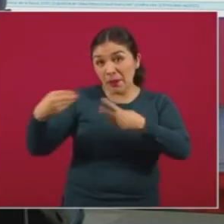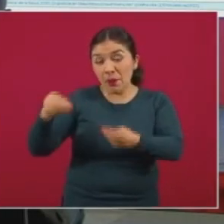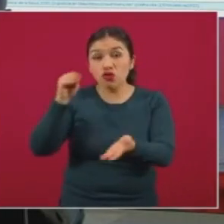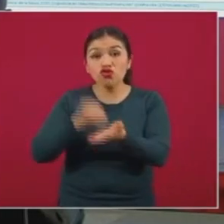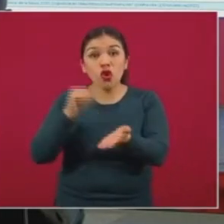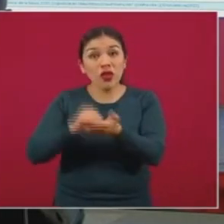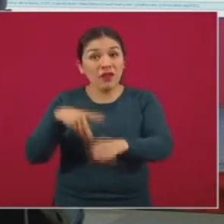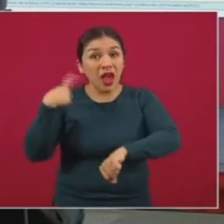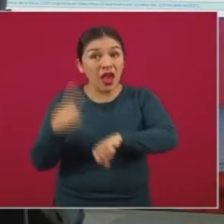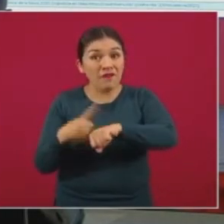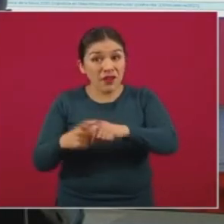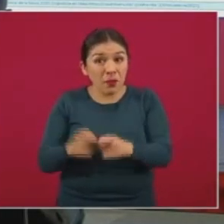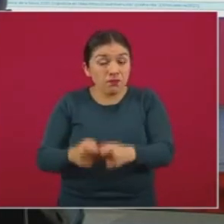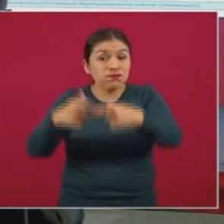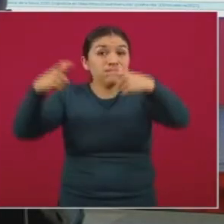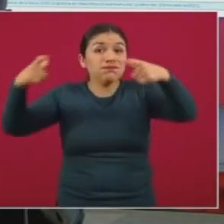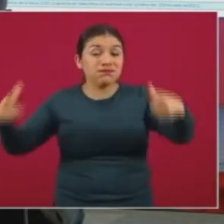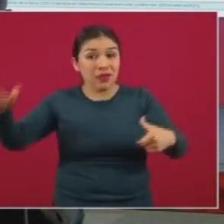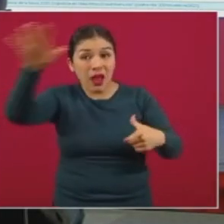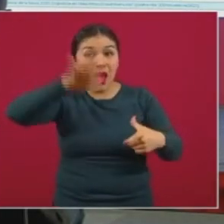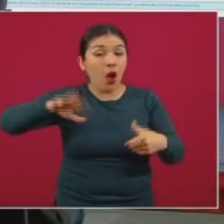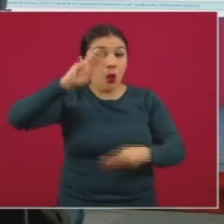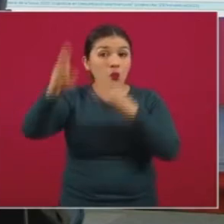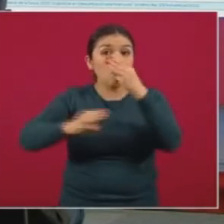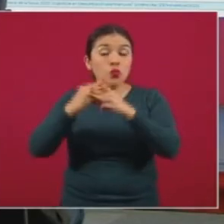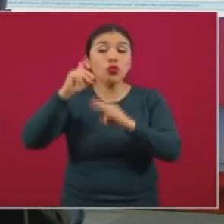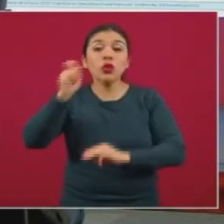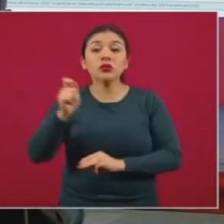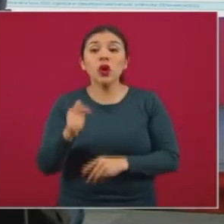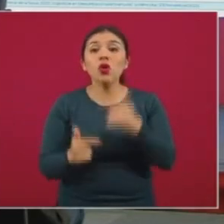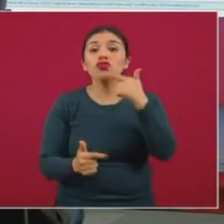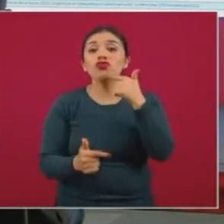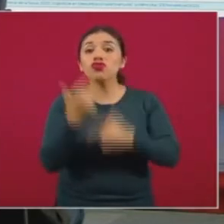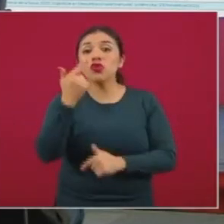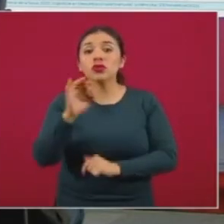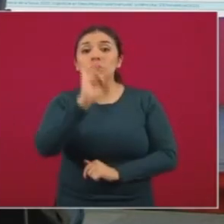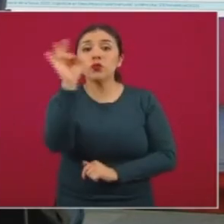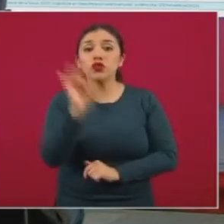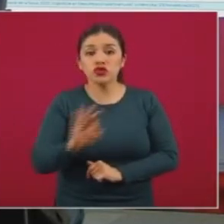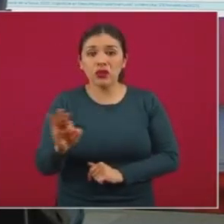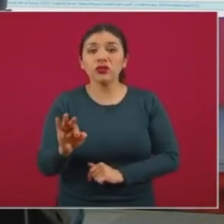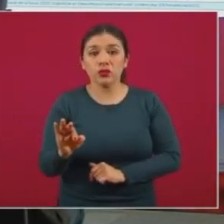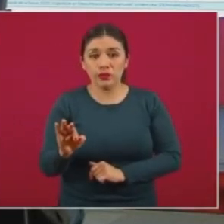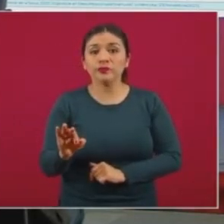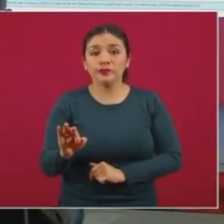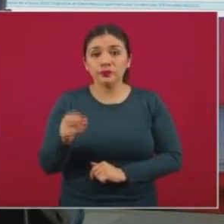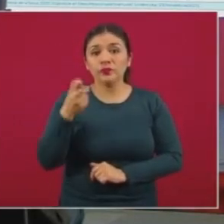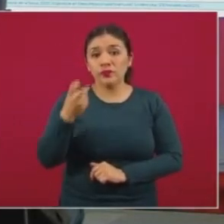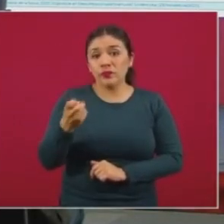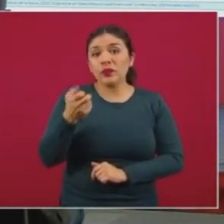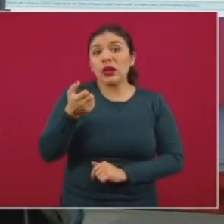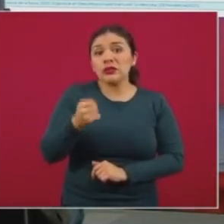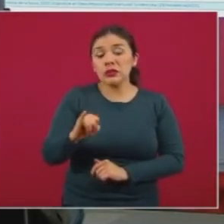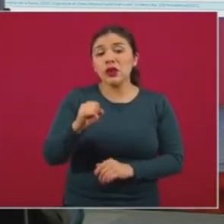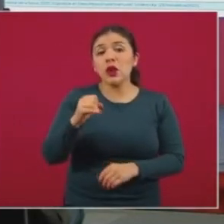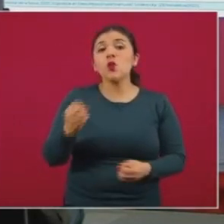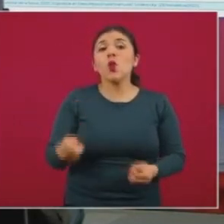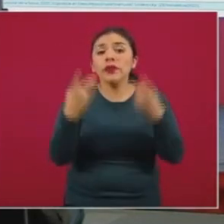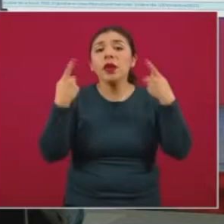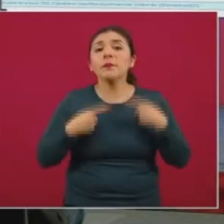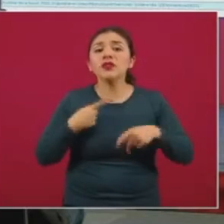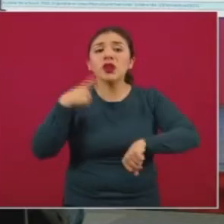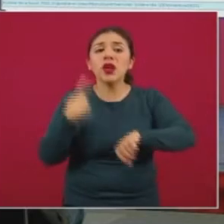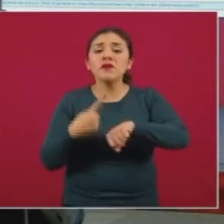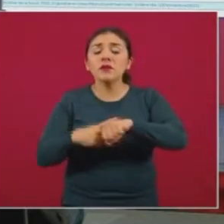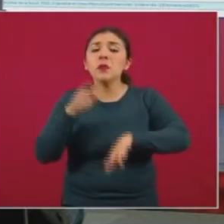la pandemia en este caso ya activa en el mundo es del 12%, o sea, esa es la proporción de casos, más